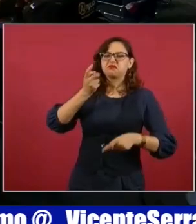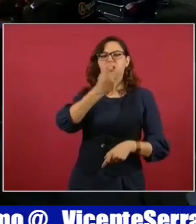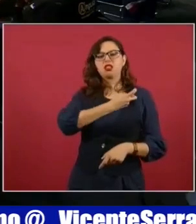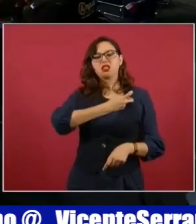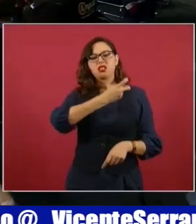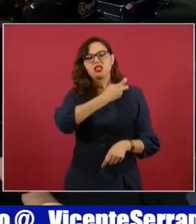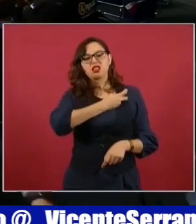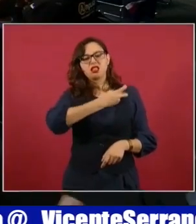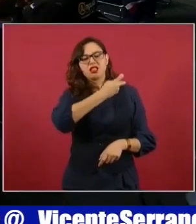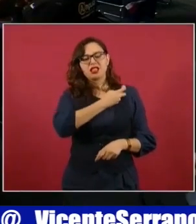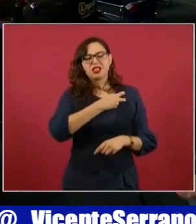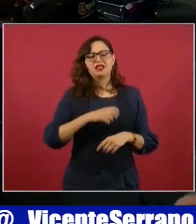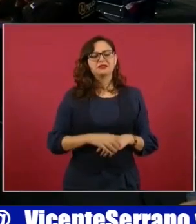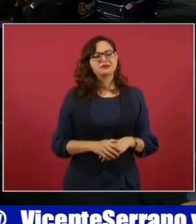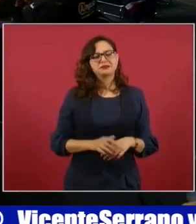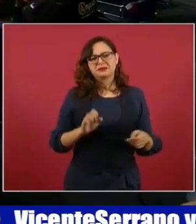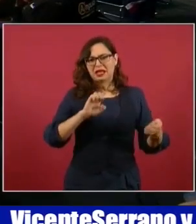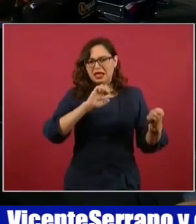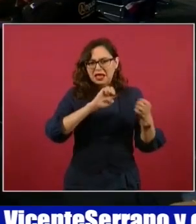que no son nuestros enemigos,